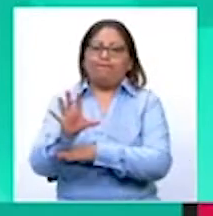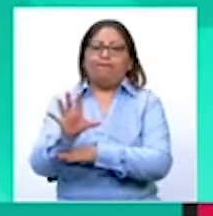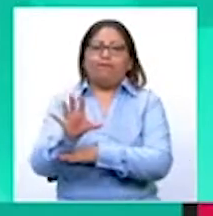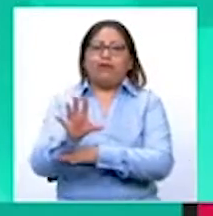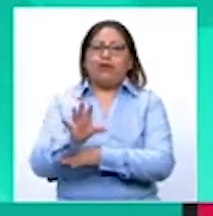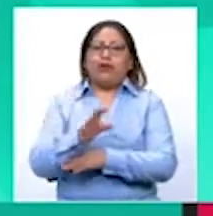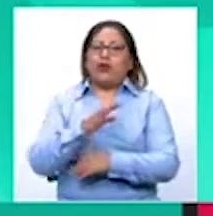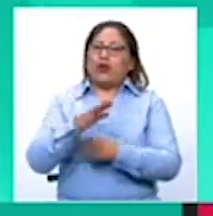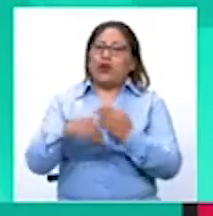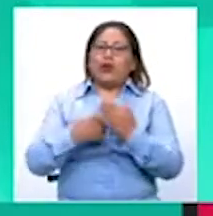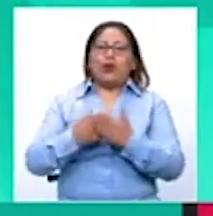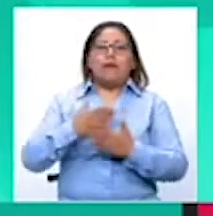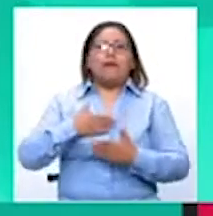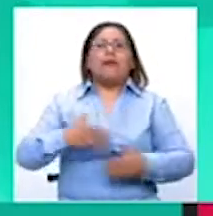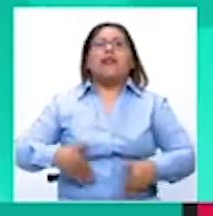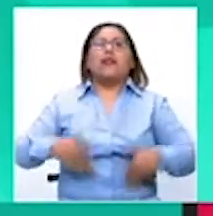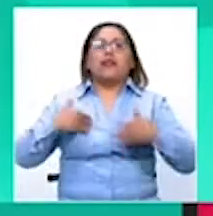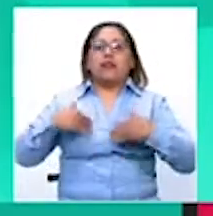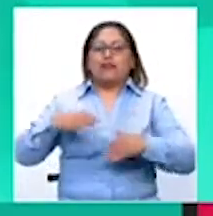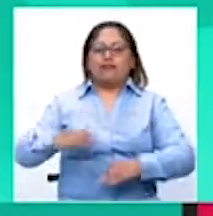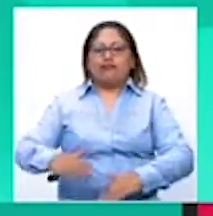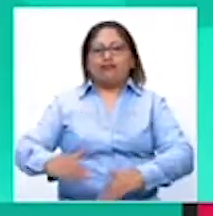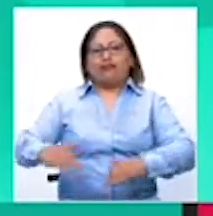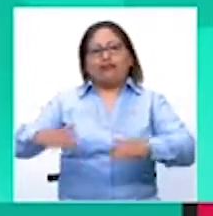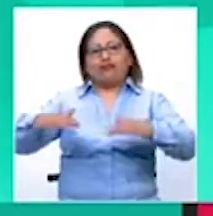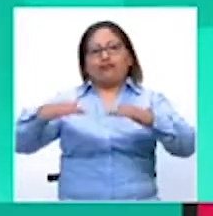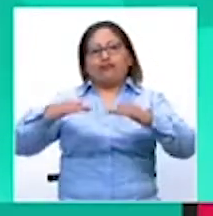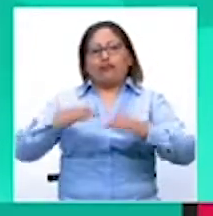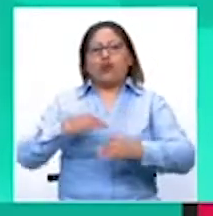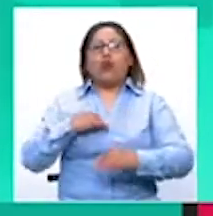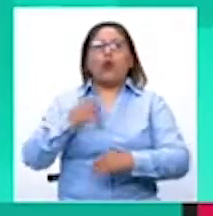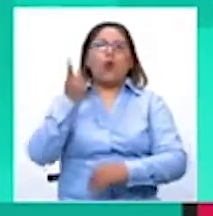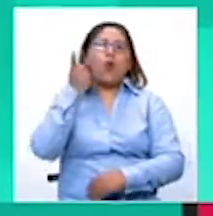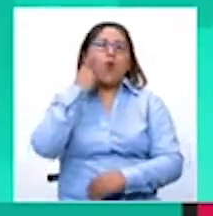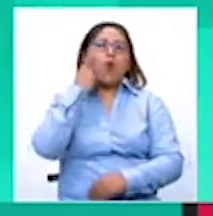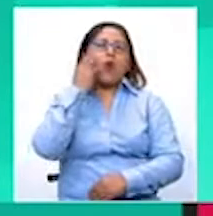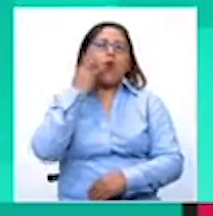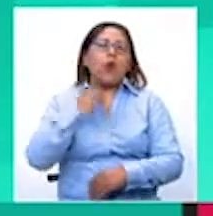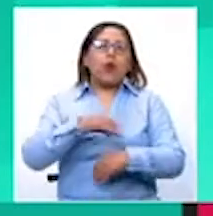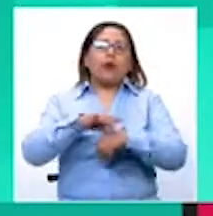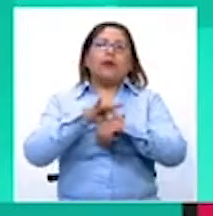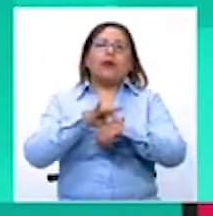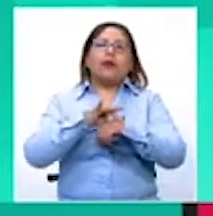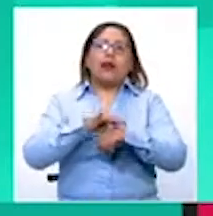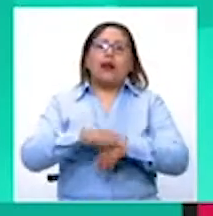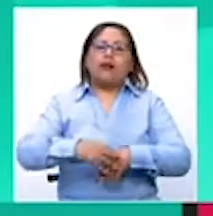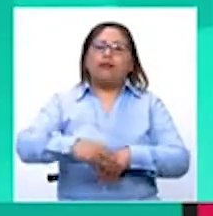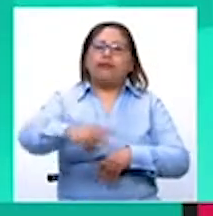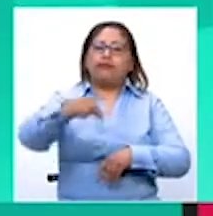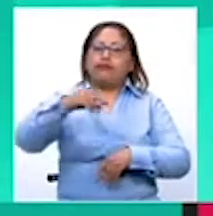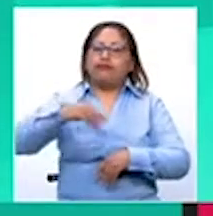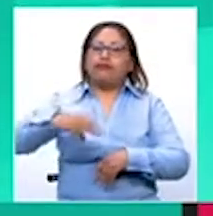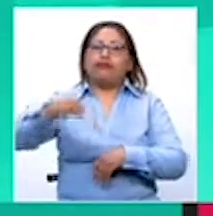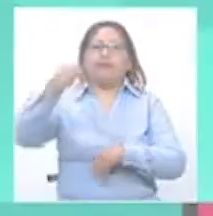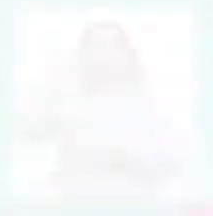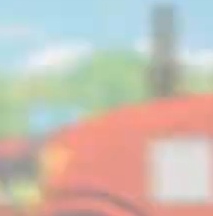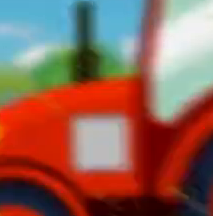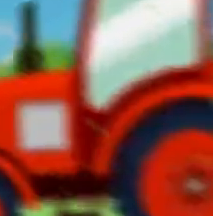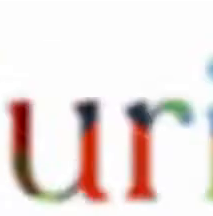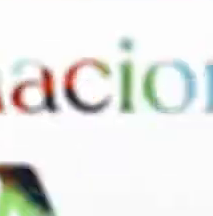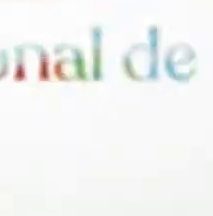toda mi vida, soy he sido agricultor, entonces que no se sientan abandonados, vamos a trabajar al 100%, vamos a cumplir los sueños, las metas y los